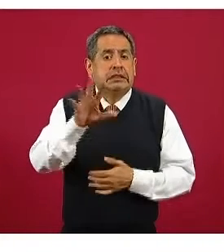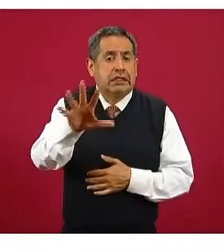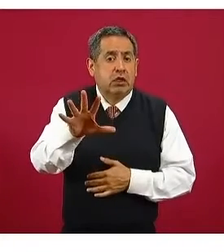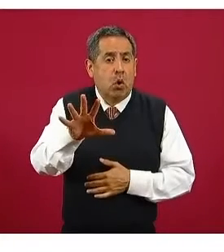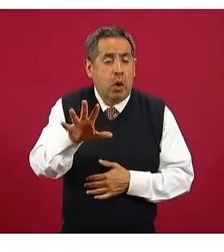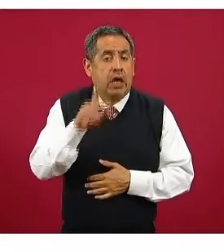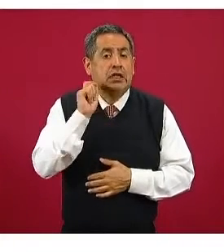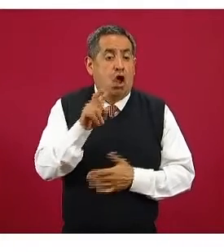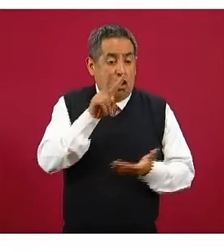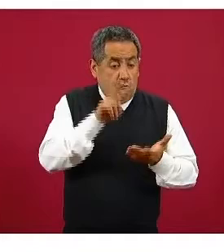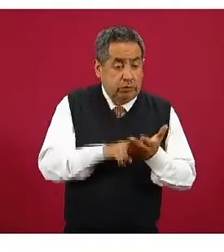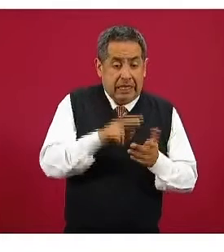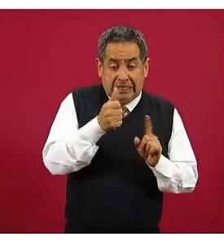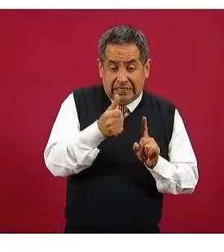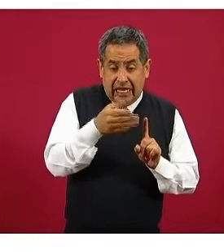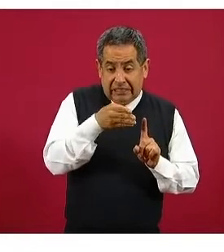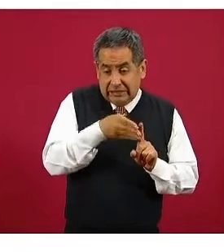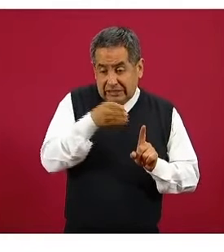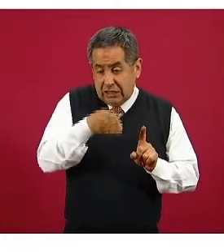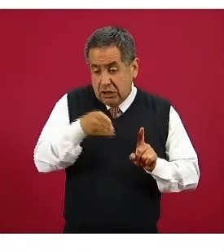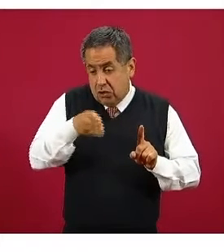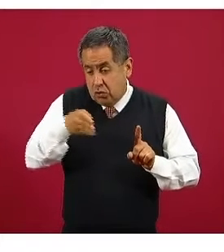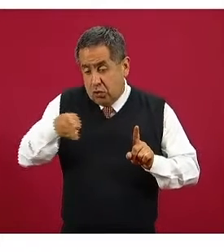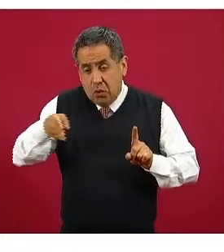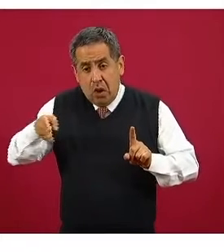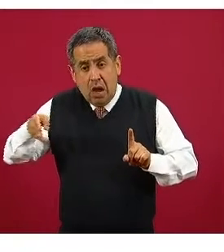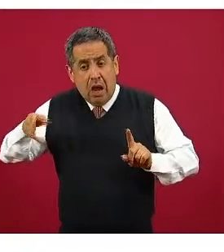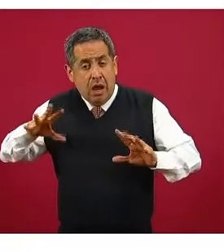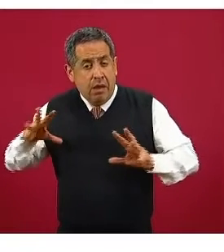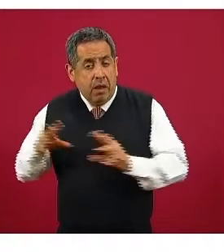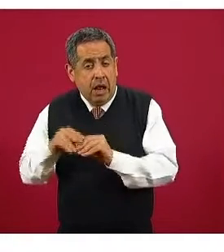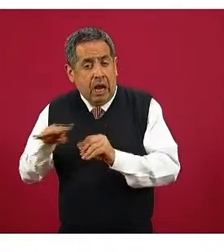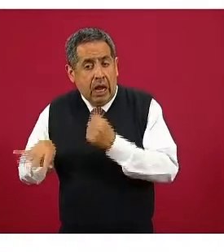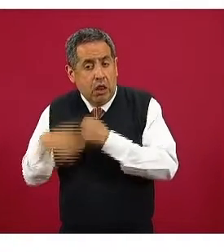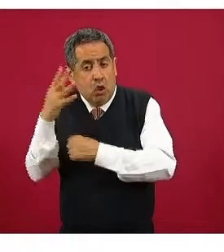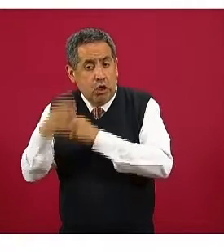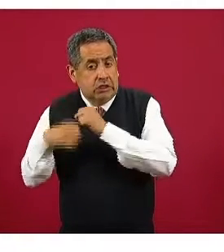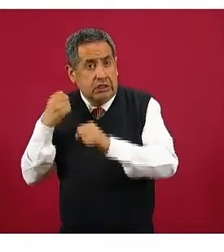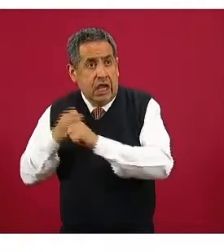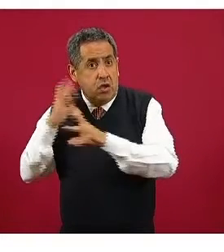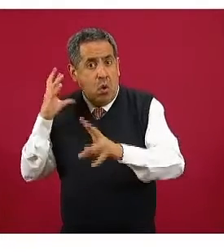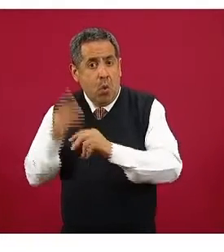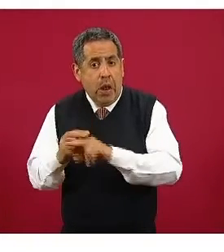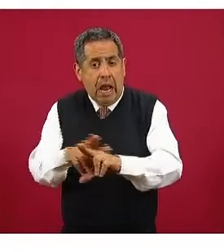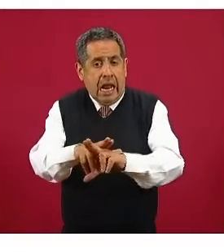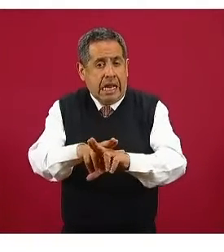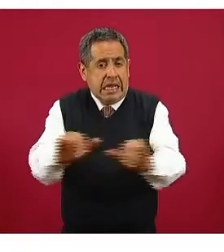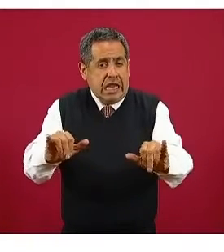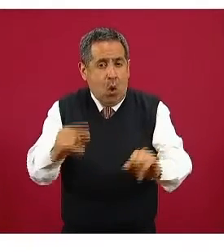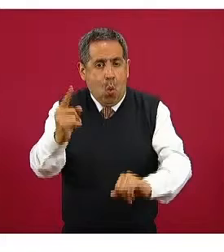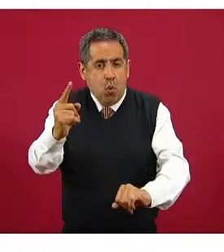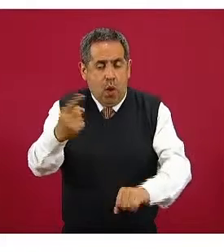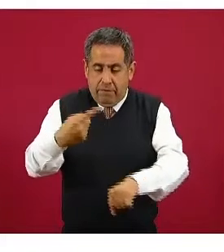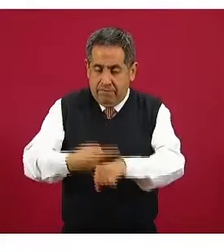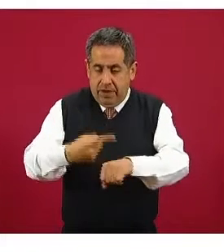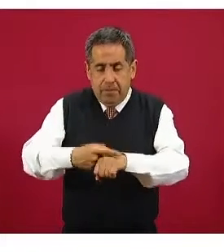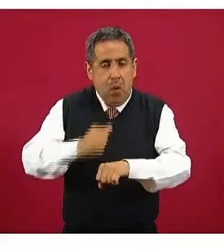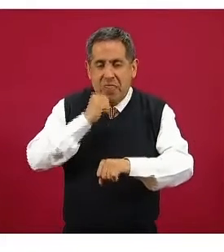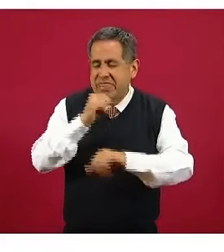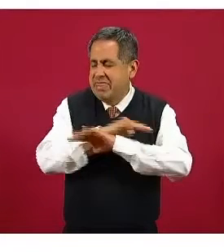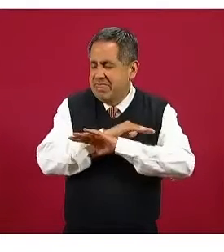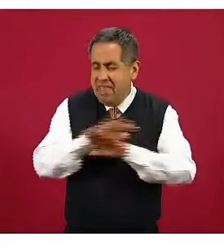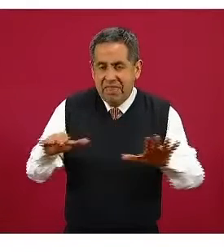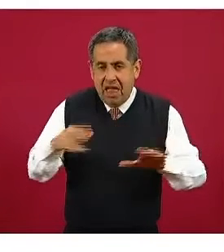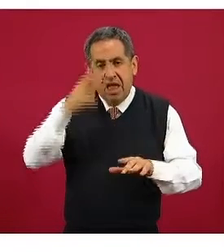desde el 2006, o sea, ya prácticamente 14 años, no hemos tenido ningún caso en